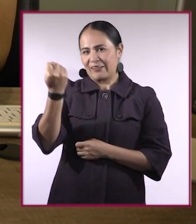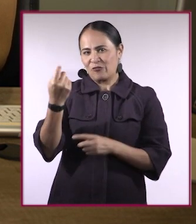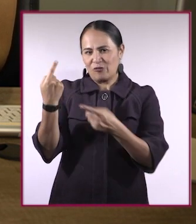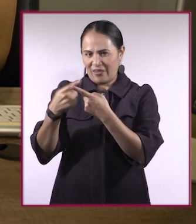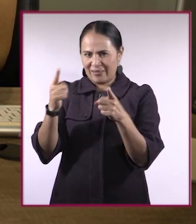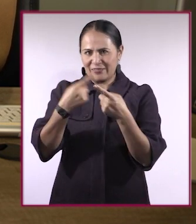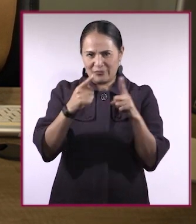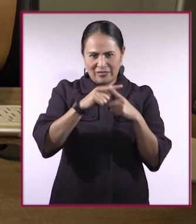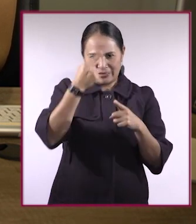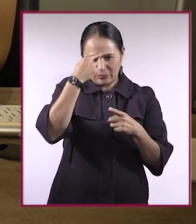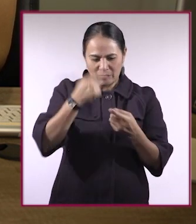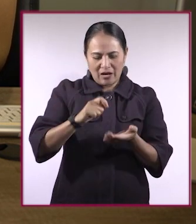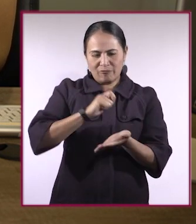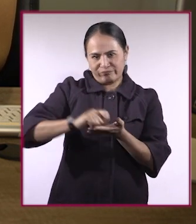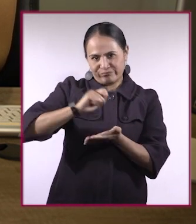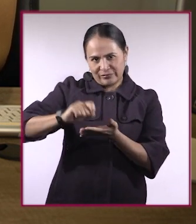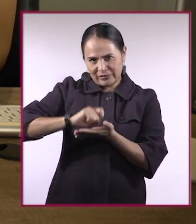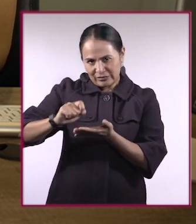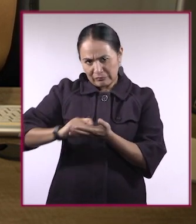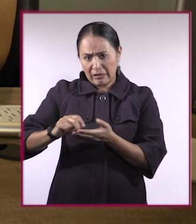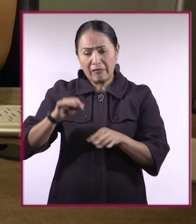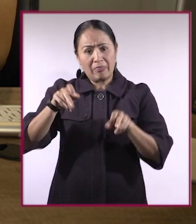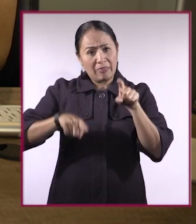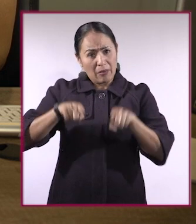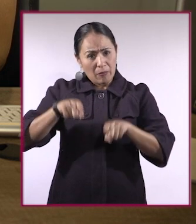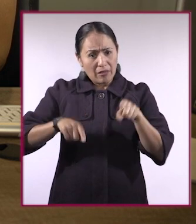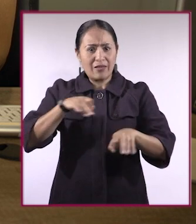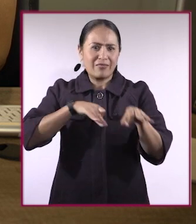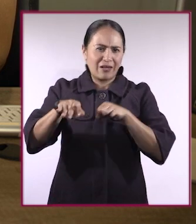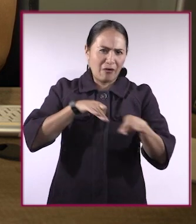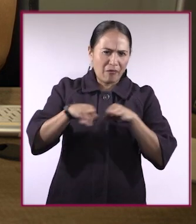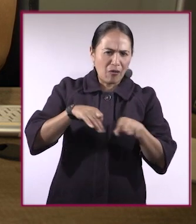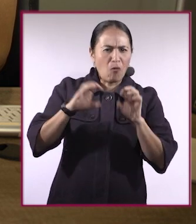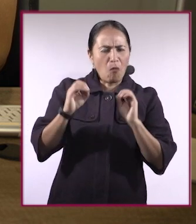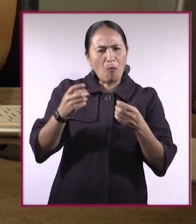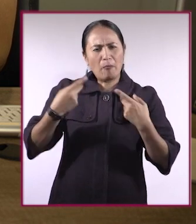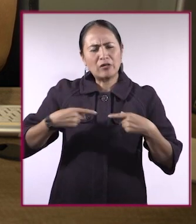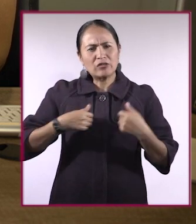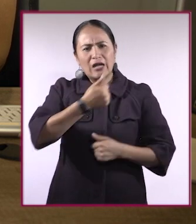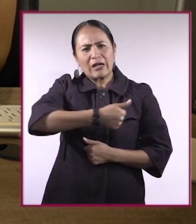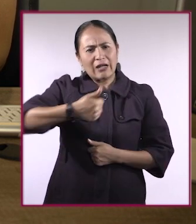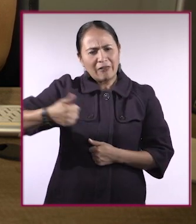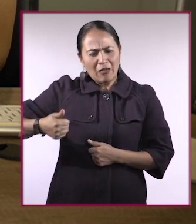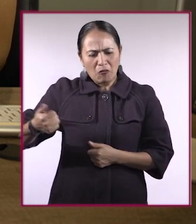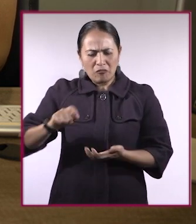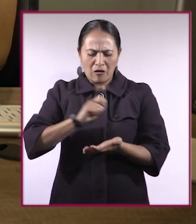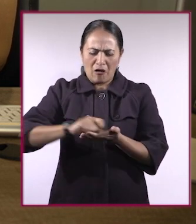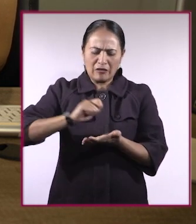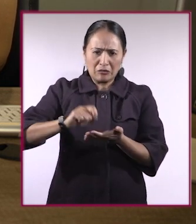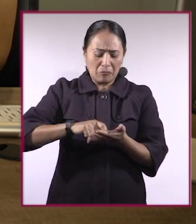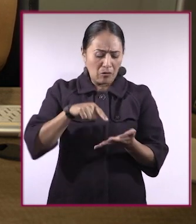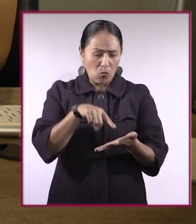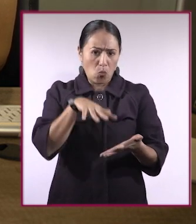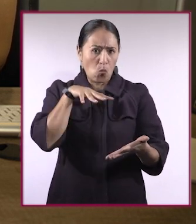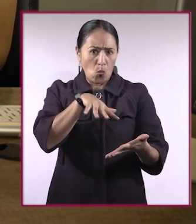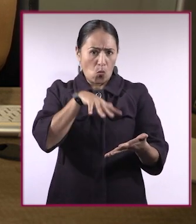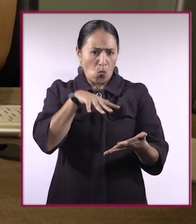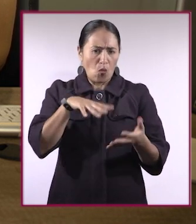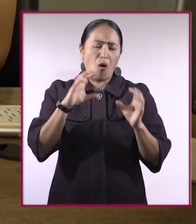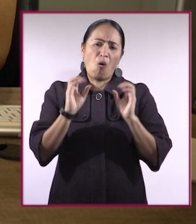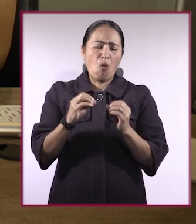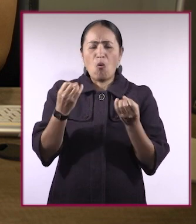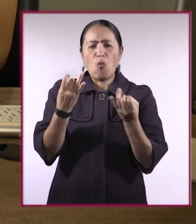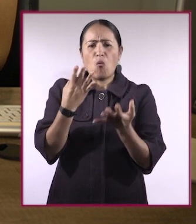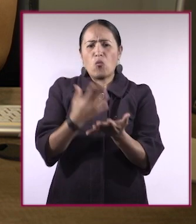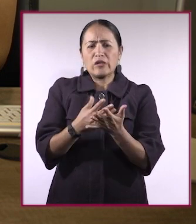ofrecen herramientas para redactar textos. Ya dependerá de la necesidad, del oficio y de la creatividad de cada quien en que estos textos sean grandiosos